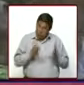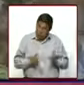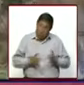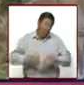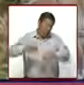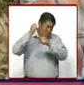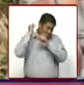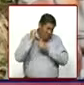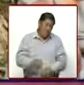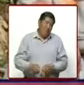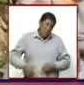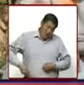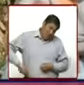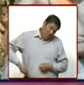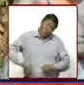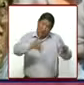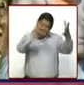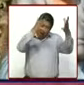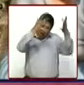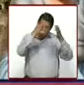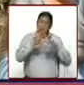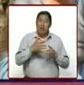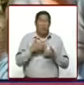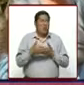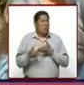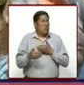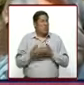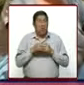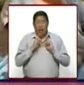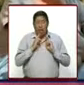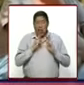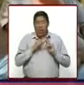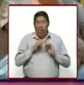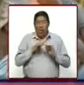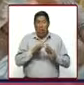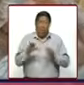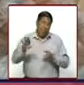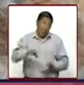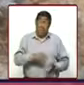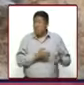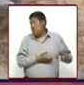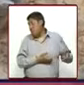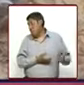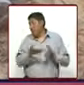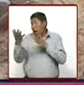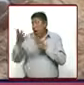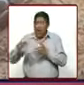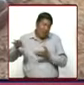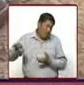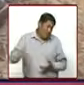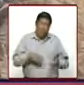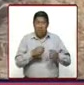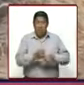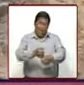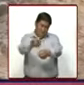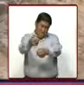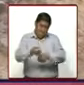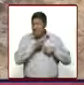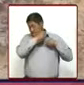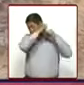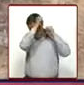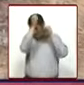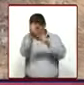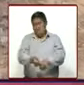para mitigar los incendios. Toman agua de los riachuelos y también están utilizando herramientas que tienen en